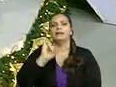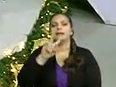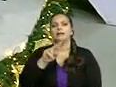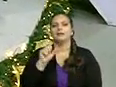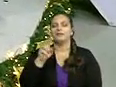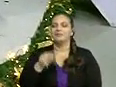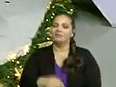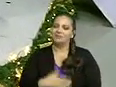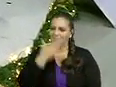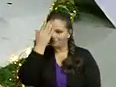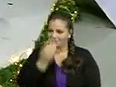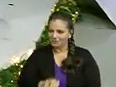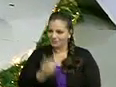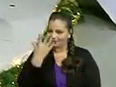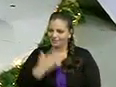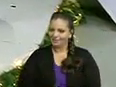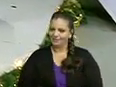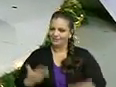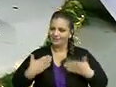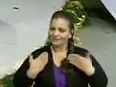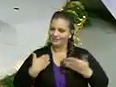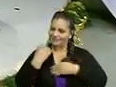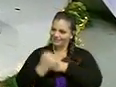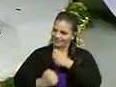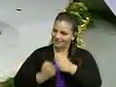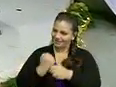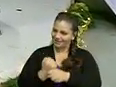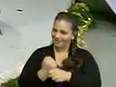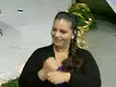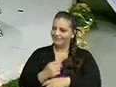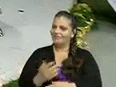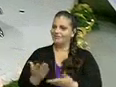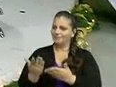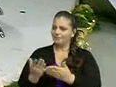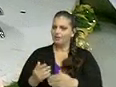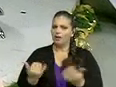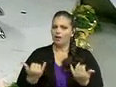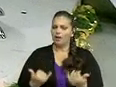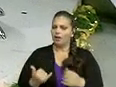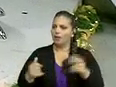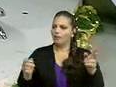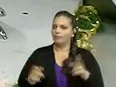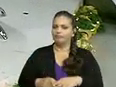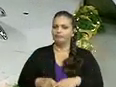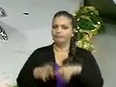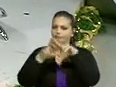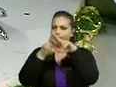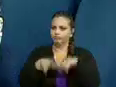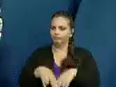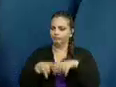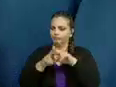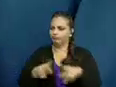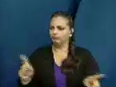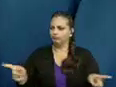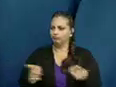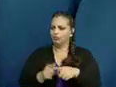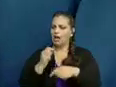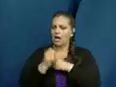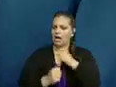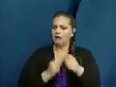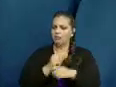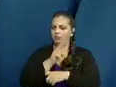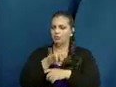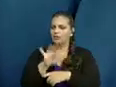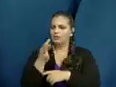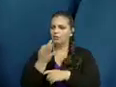feliz año ante todo. Quisiera iniciar esta entrevista revisando rápidamente un balance de lo que fue el 2019,